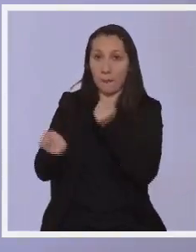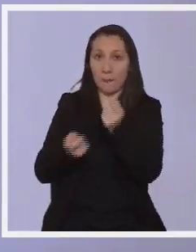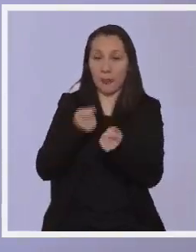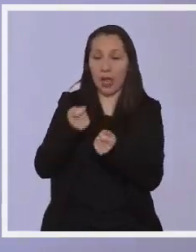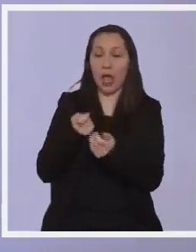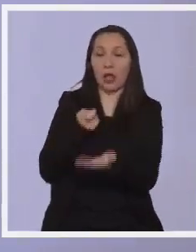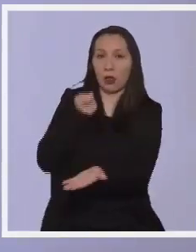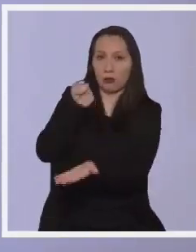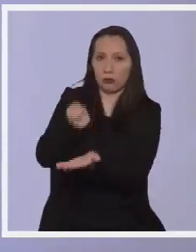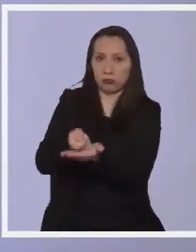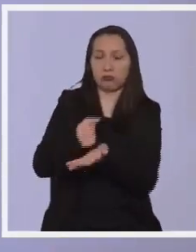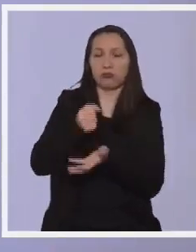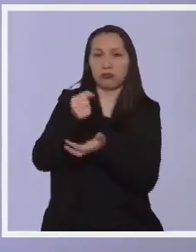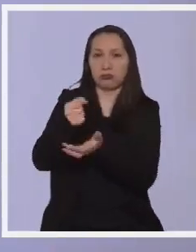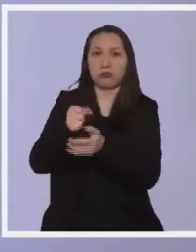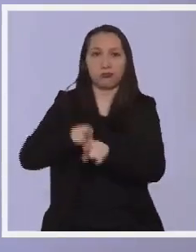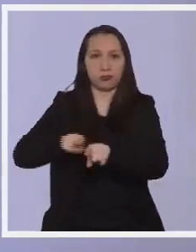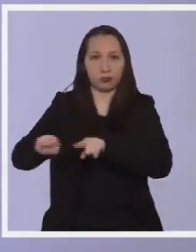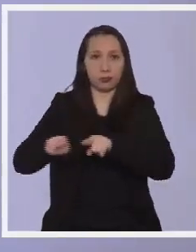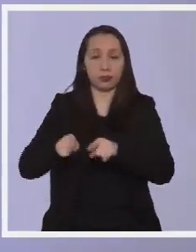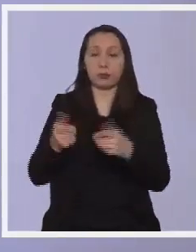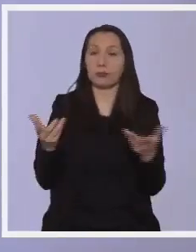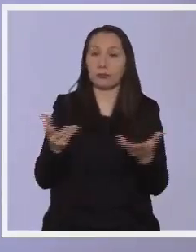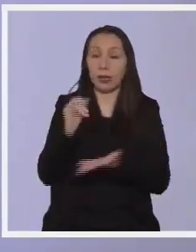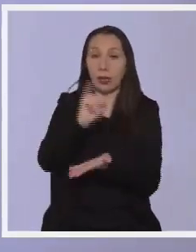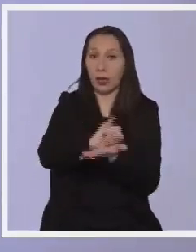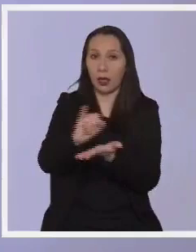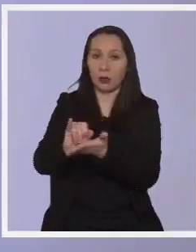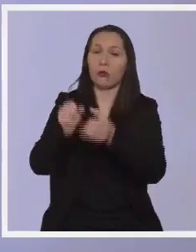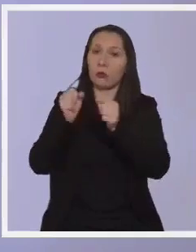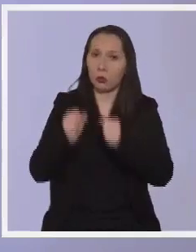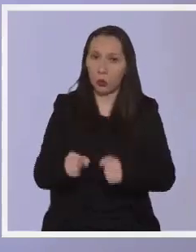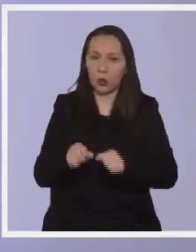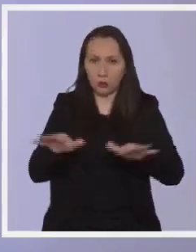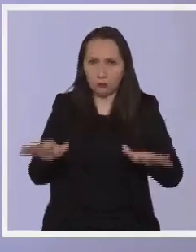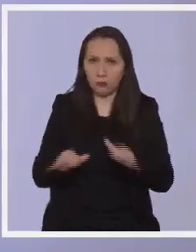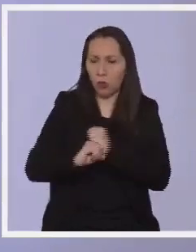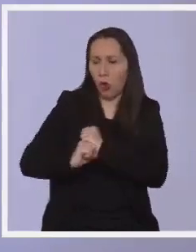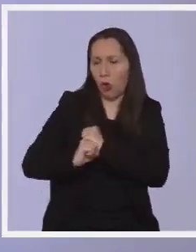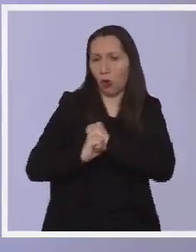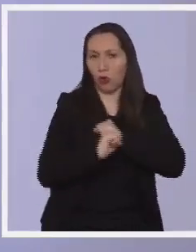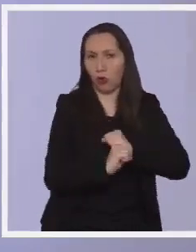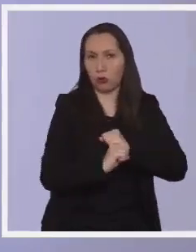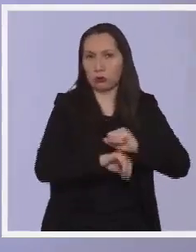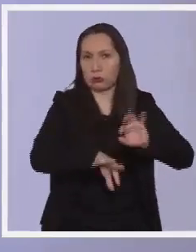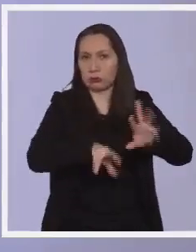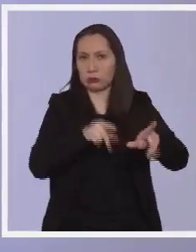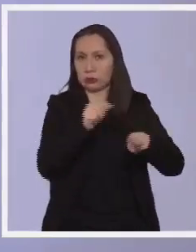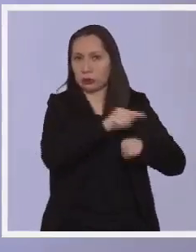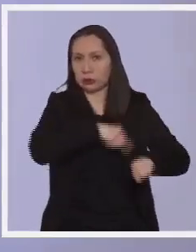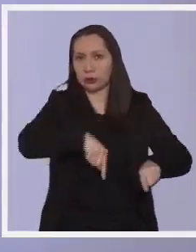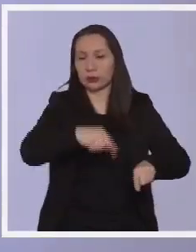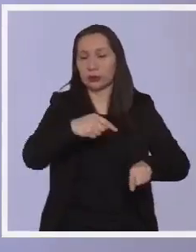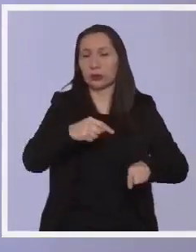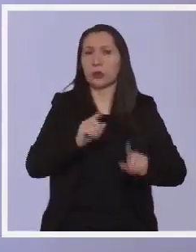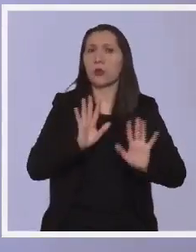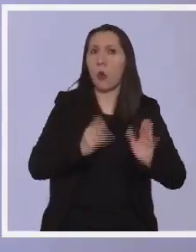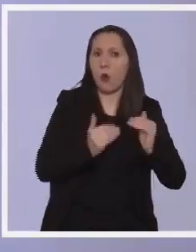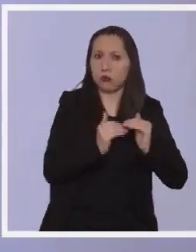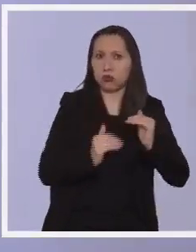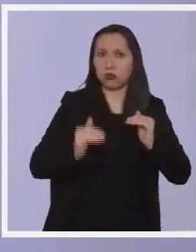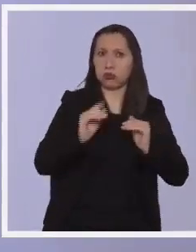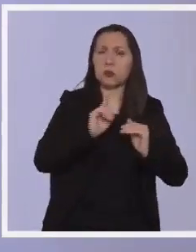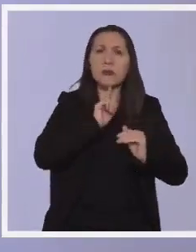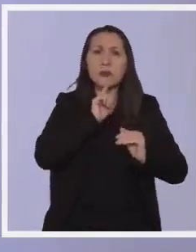recursos y de gestión para que las instituciones puedan actuar contra este tipo de criminalidad que es sofisticada,